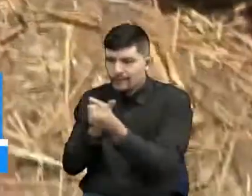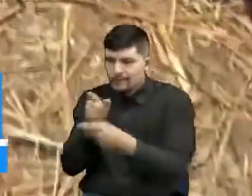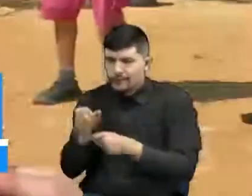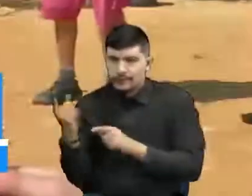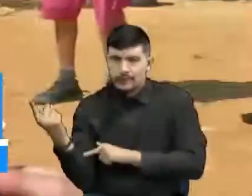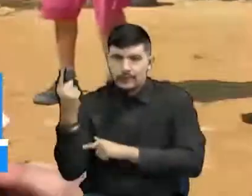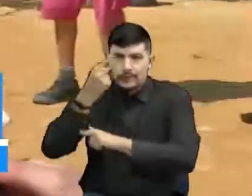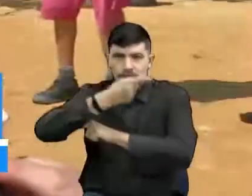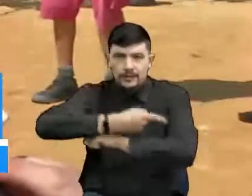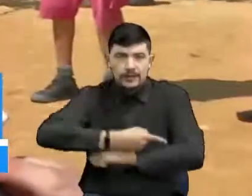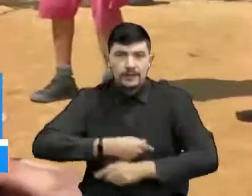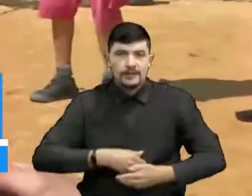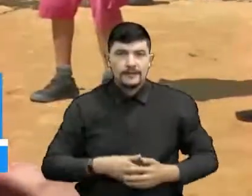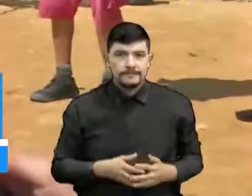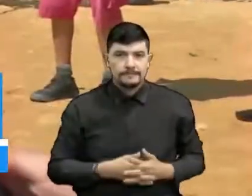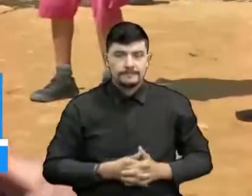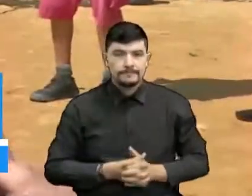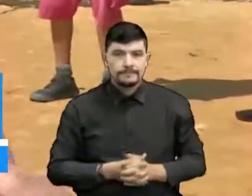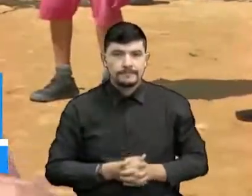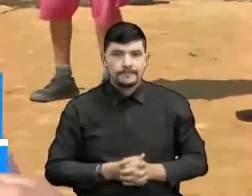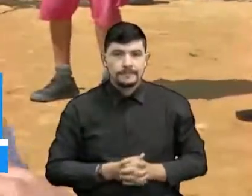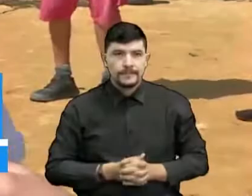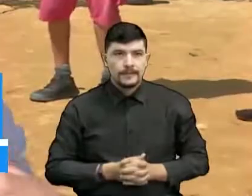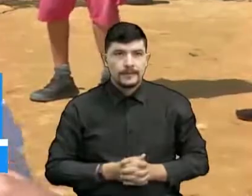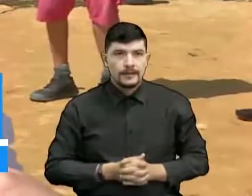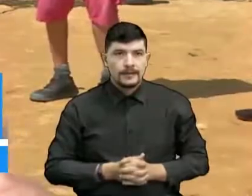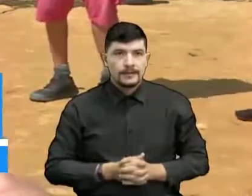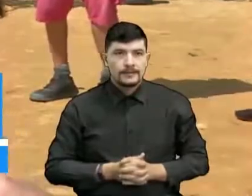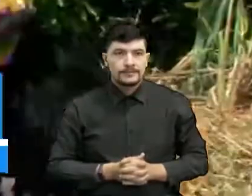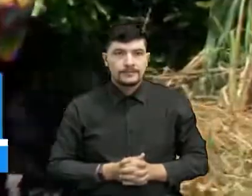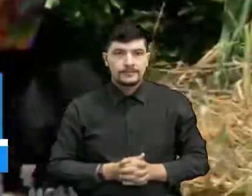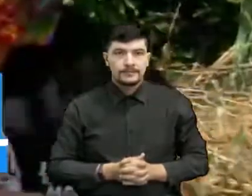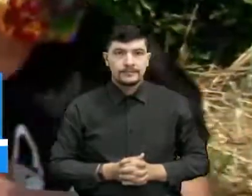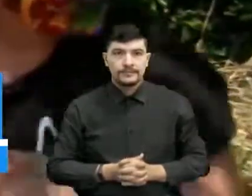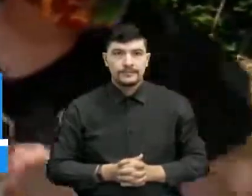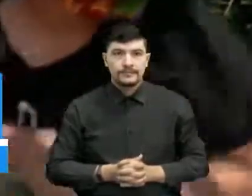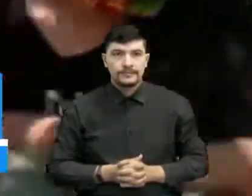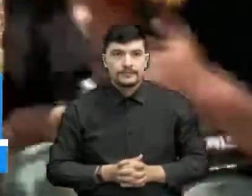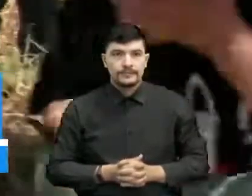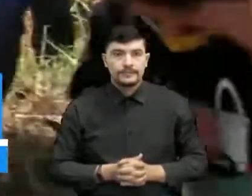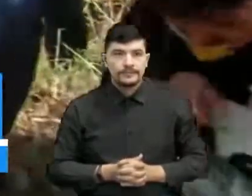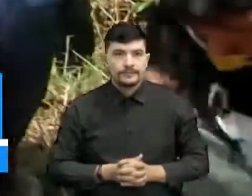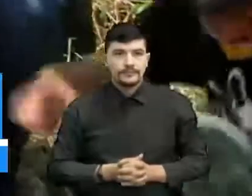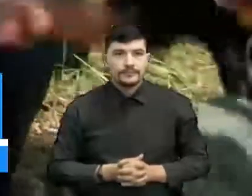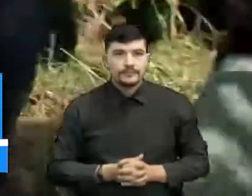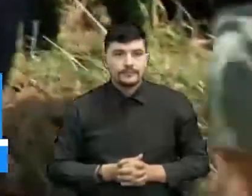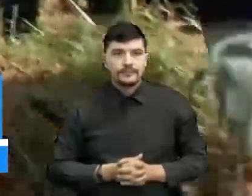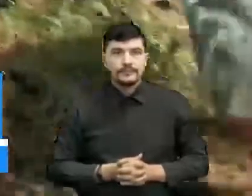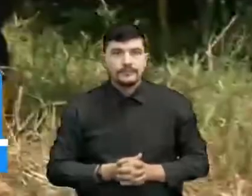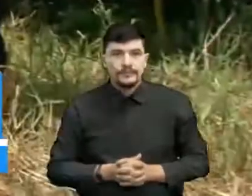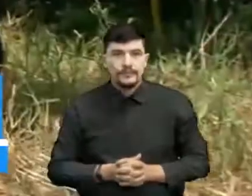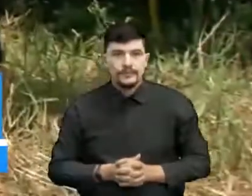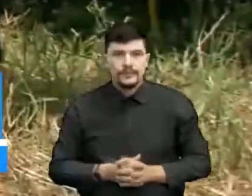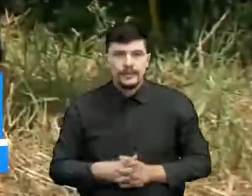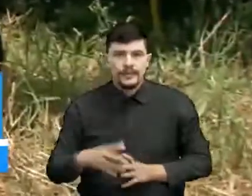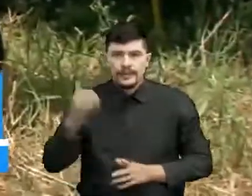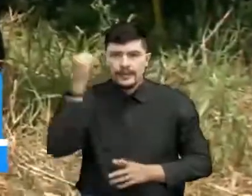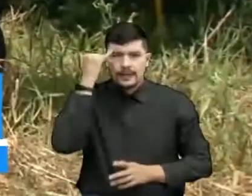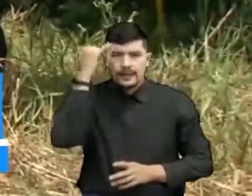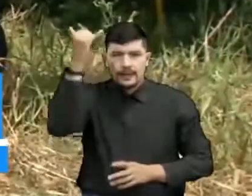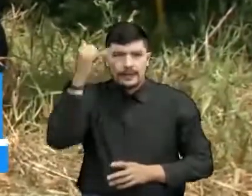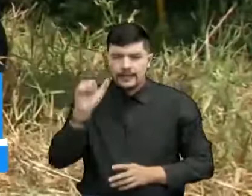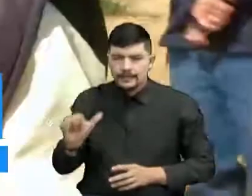dio a través de nuestro grupo de educación ambiental. La Policía Nacional nos hizo extensiva esta invitación. La idea fundamental de